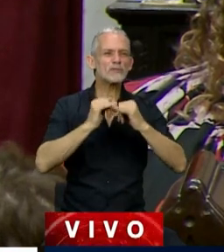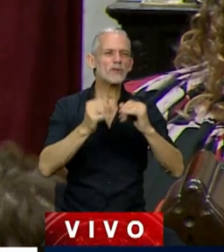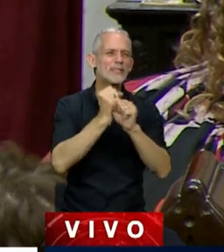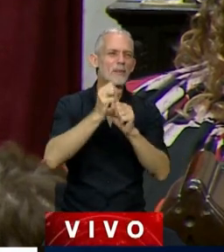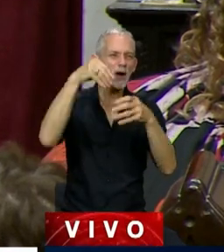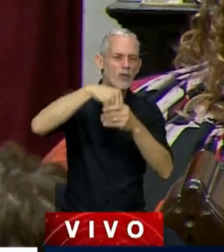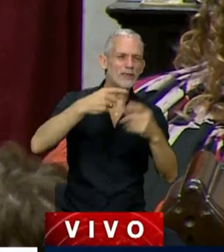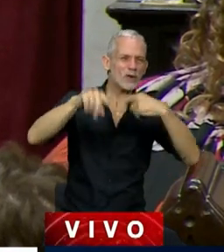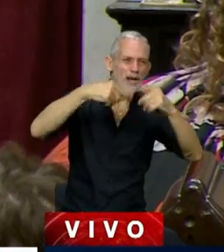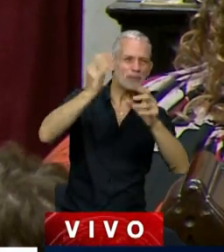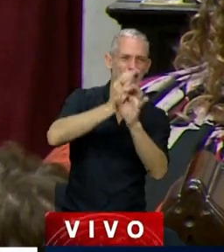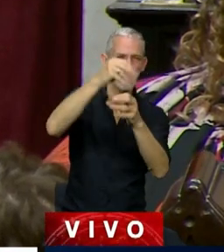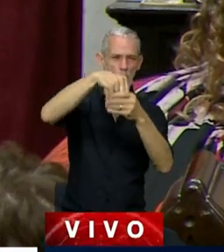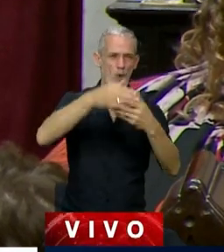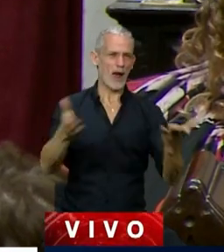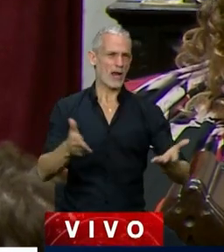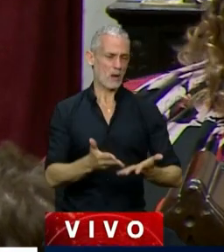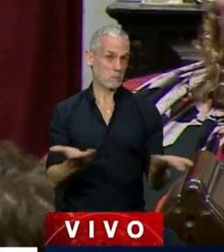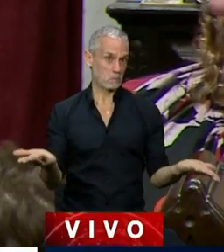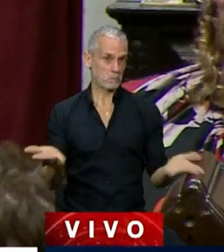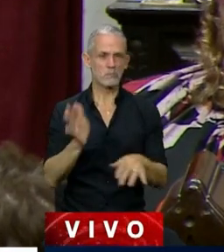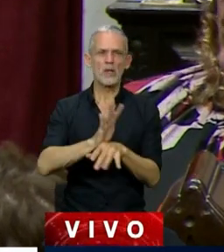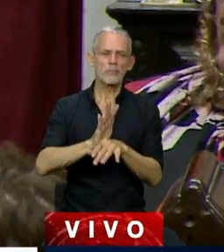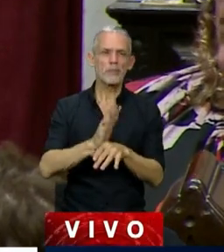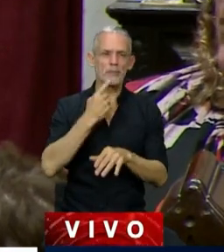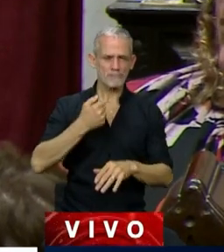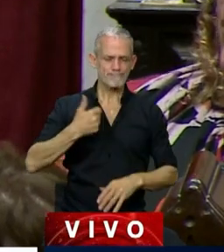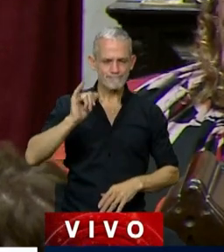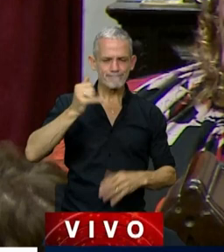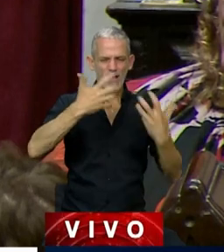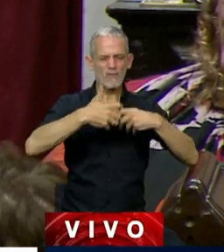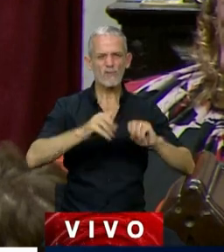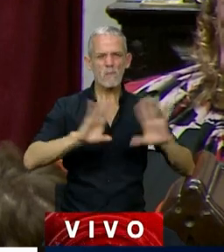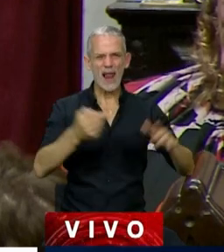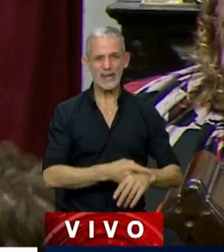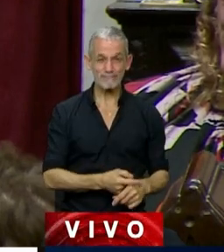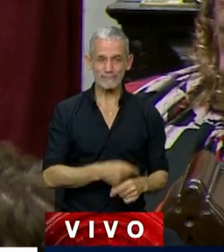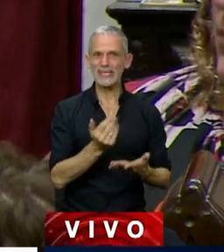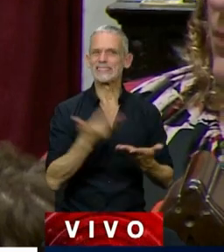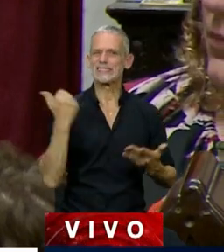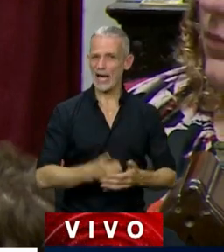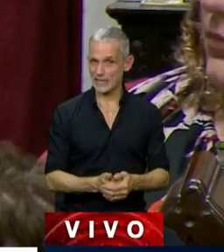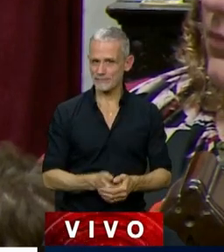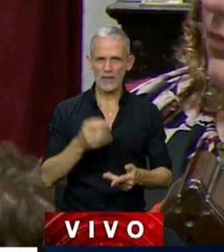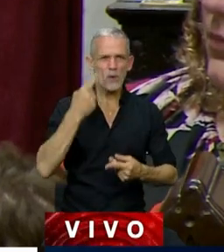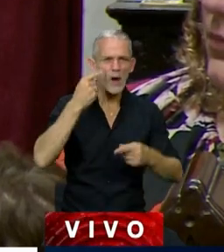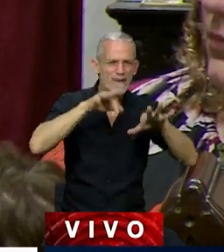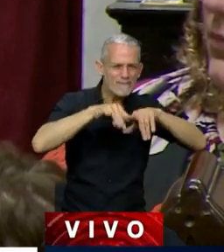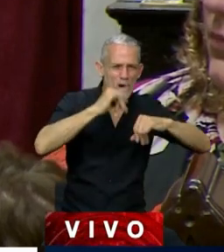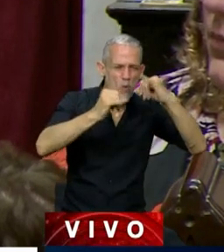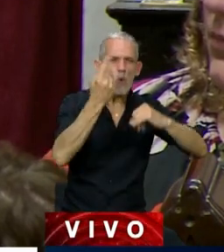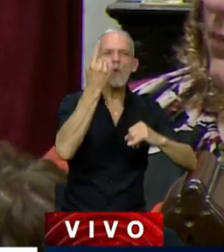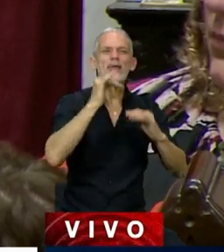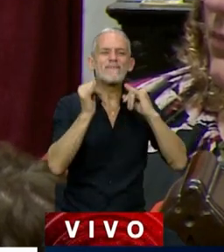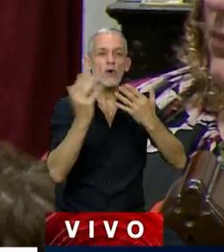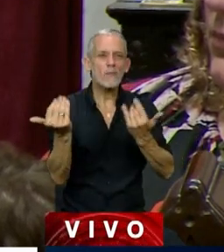escolar. Es casi un reconocimiento de que no funciona, ¿no? Porque si nosotros vemos un solo dato, que